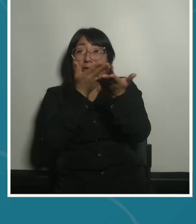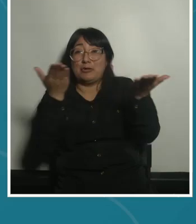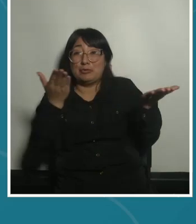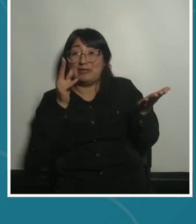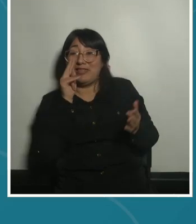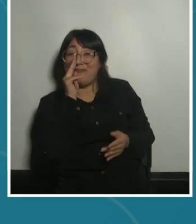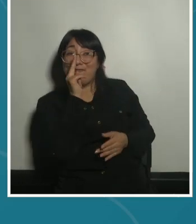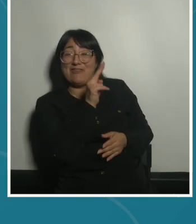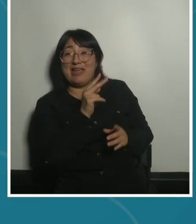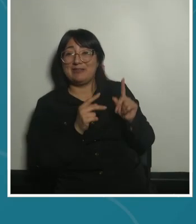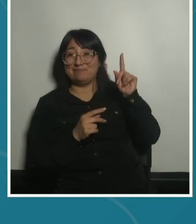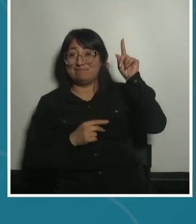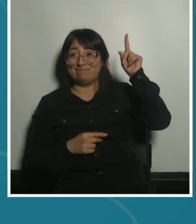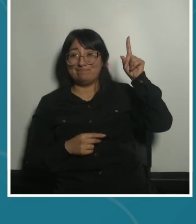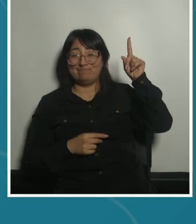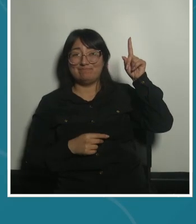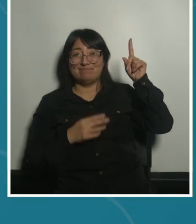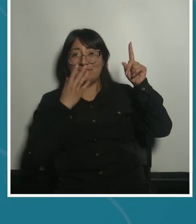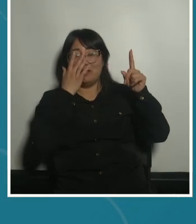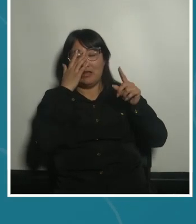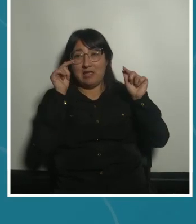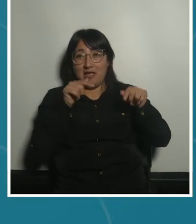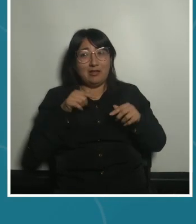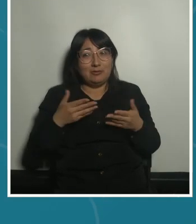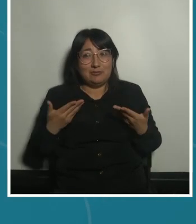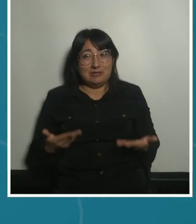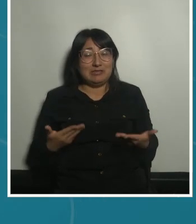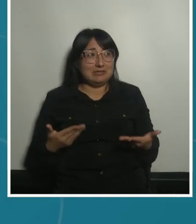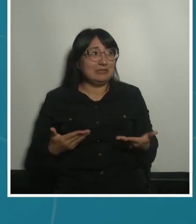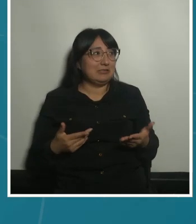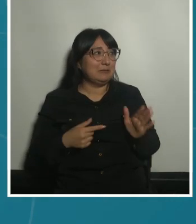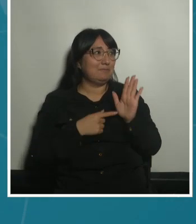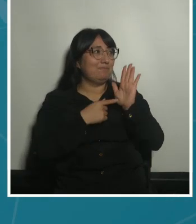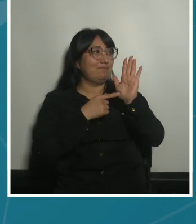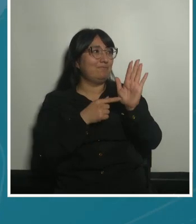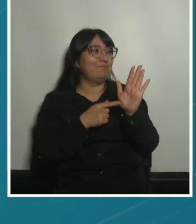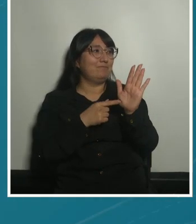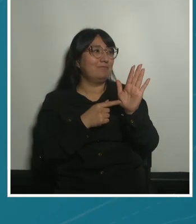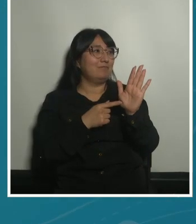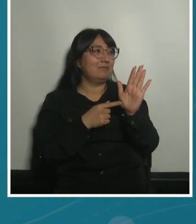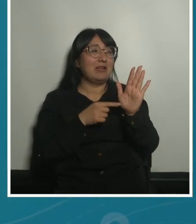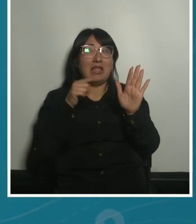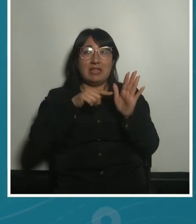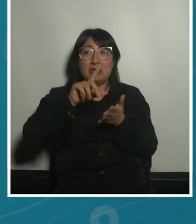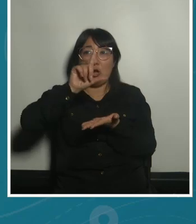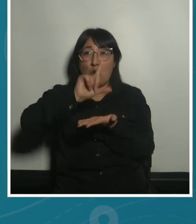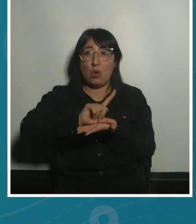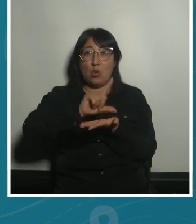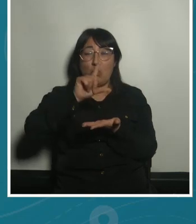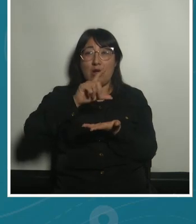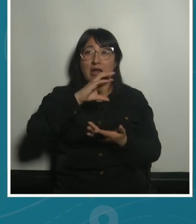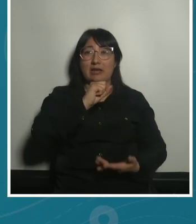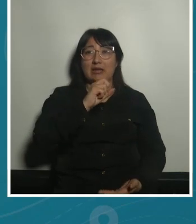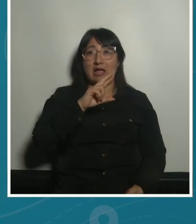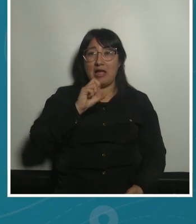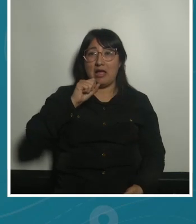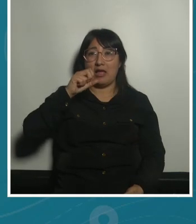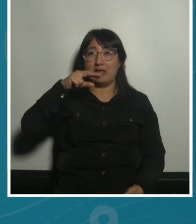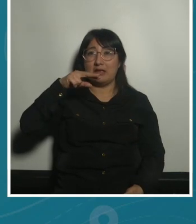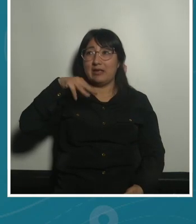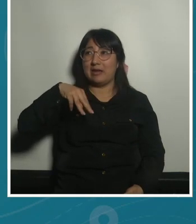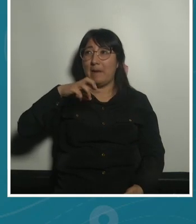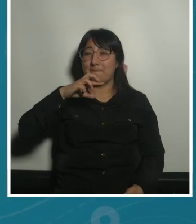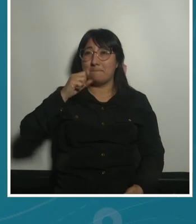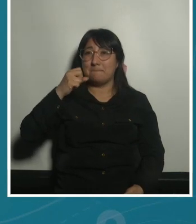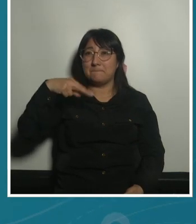dejar la evidencia que esto es así viable de utilizar. Esto es la zona de Carampangue, en el Golfo.